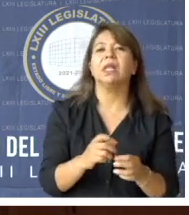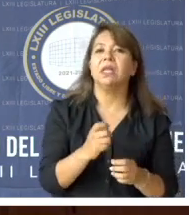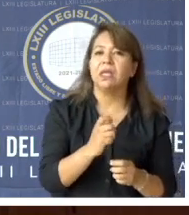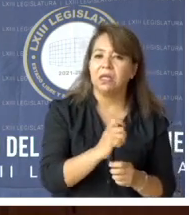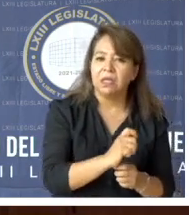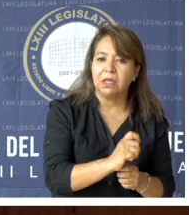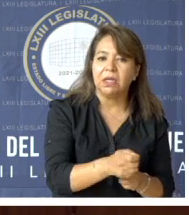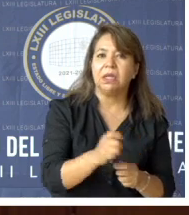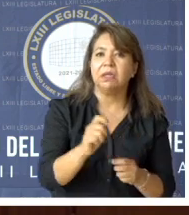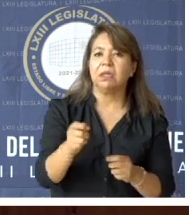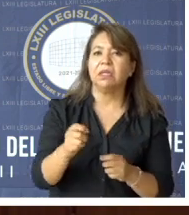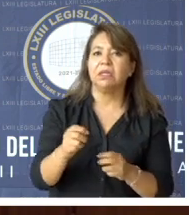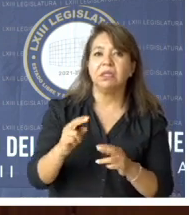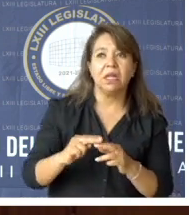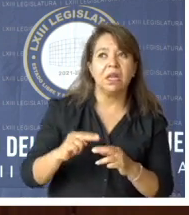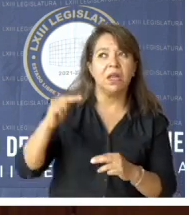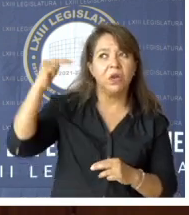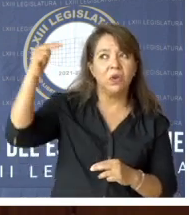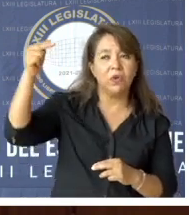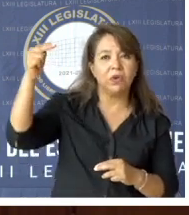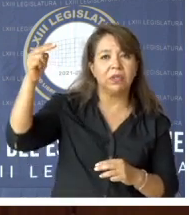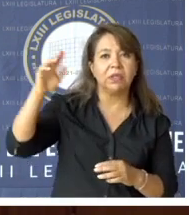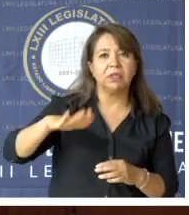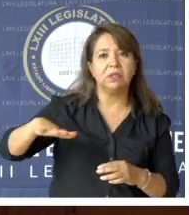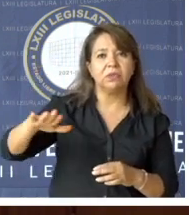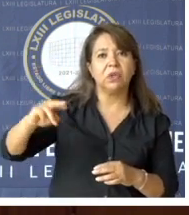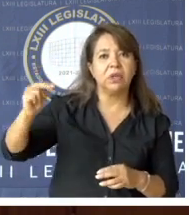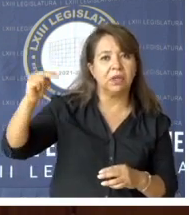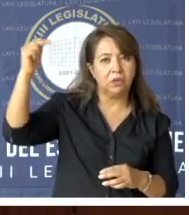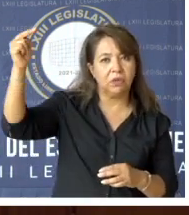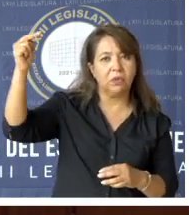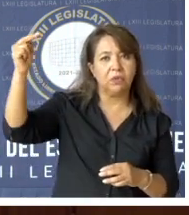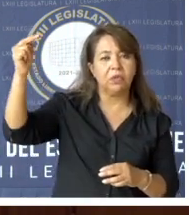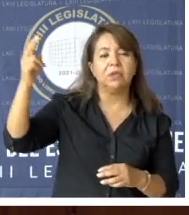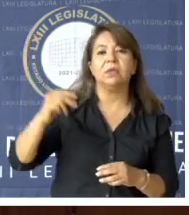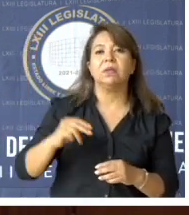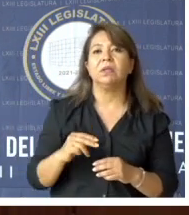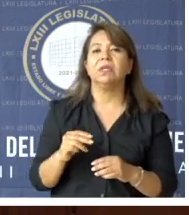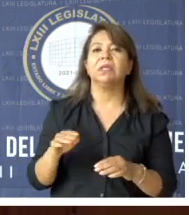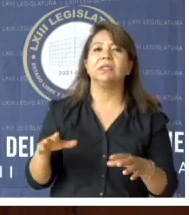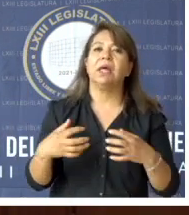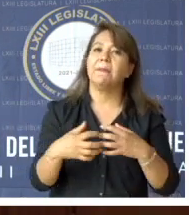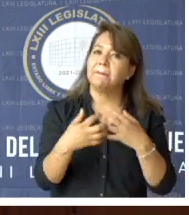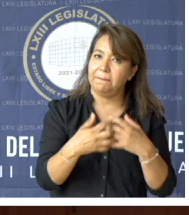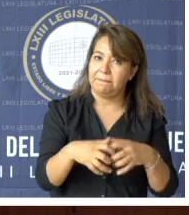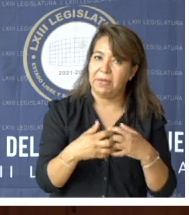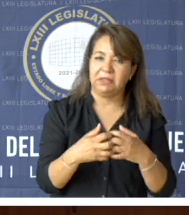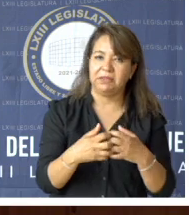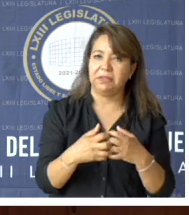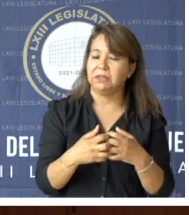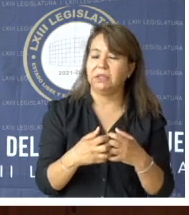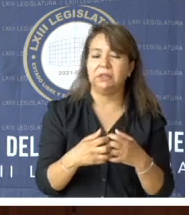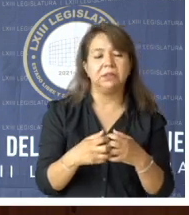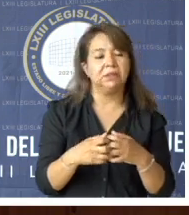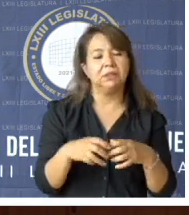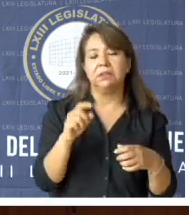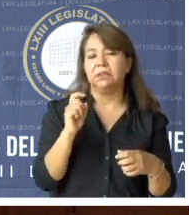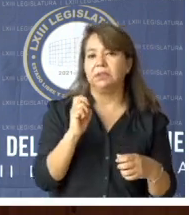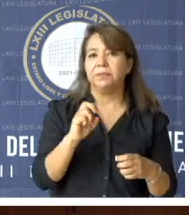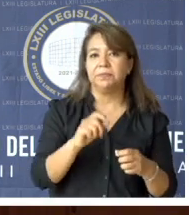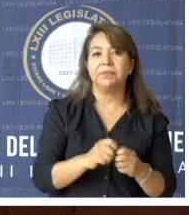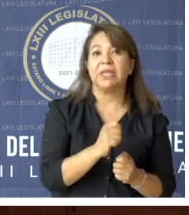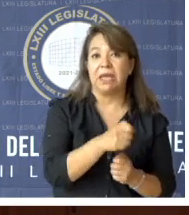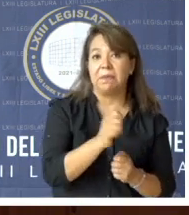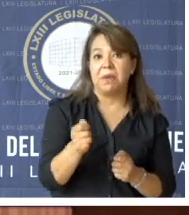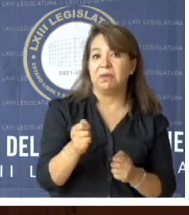ubicadas en la zona norte. Por otro lado, nos hemos enterado que existen otras empresas que aún no cumplen con esta obligación